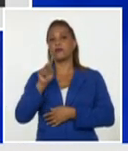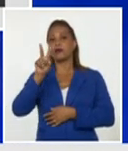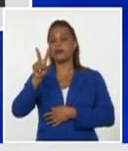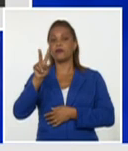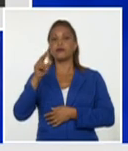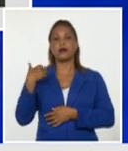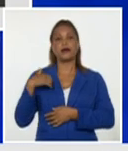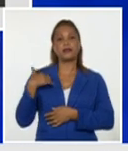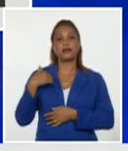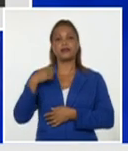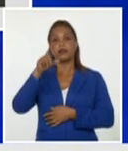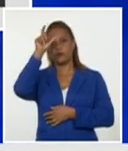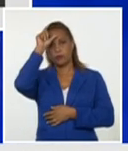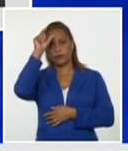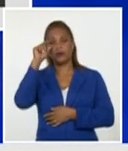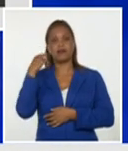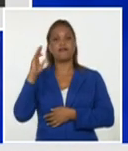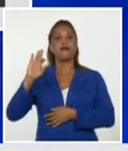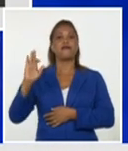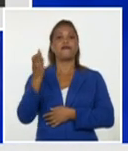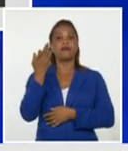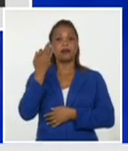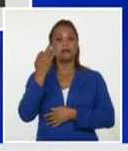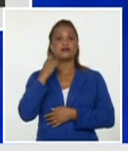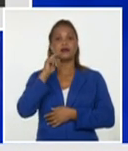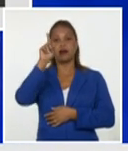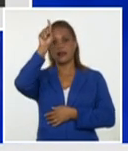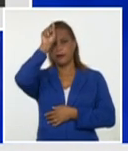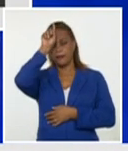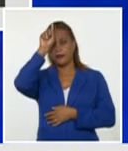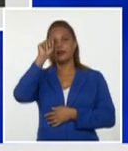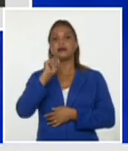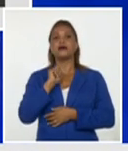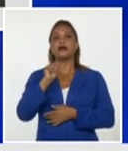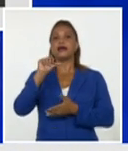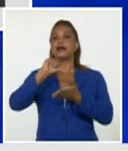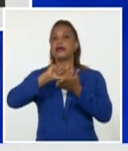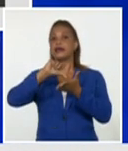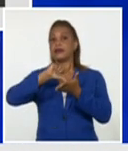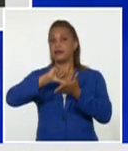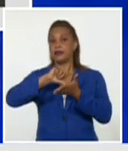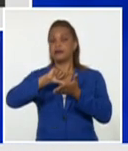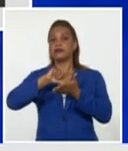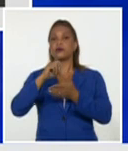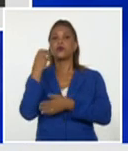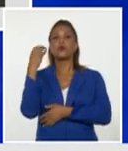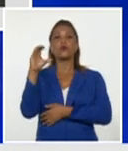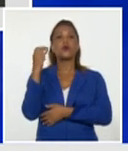Argentina, Turquía, Francia, Alemania, Irán, Colombia con